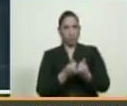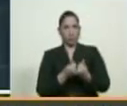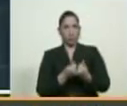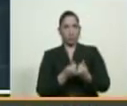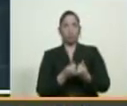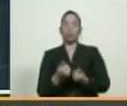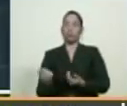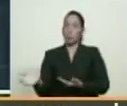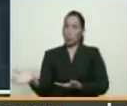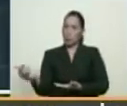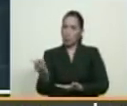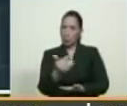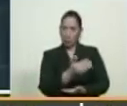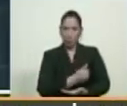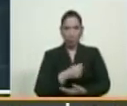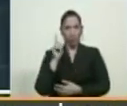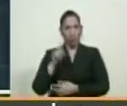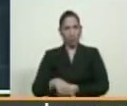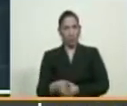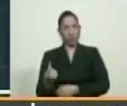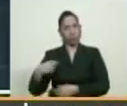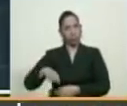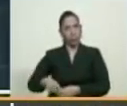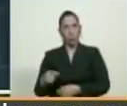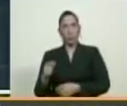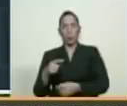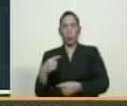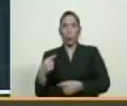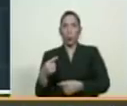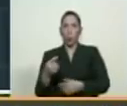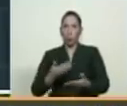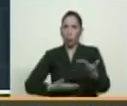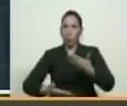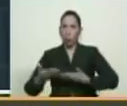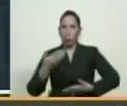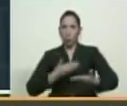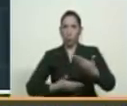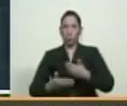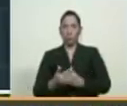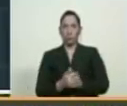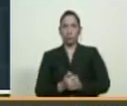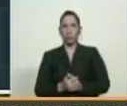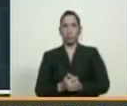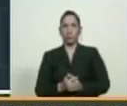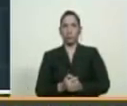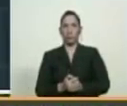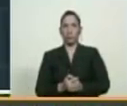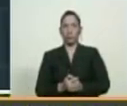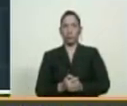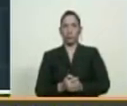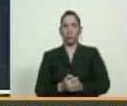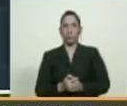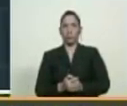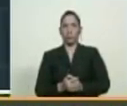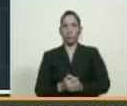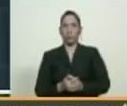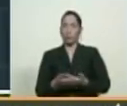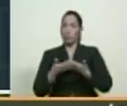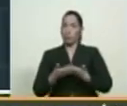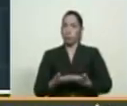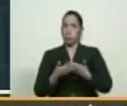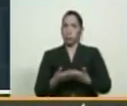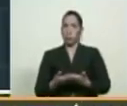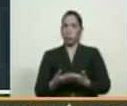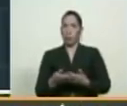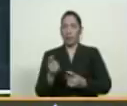recogidos también para generar un círculo virtuoso. El impuesto a las grandes transacciones financieras